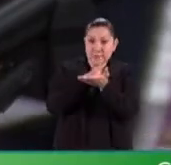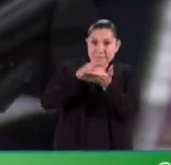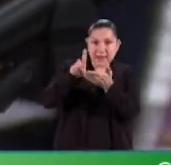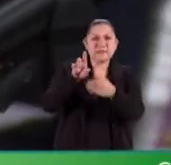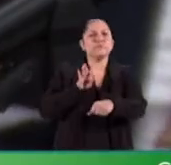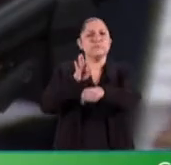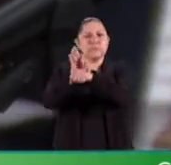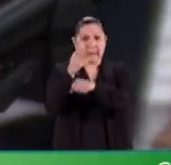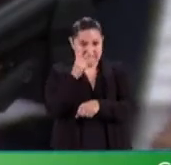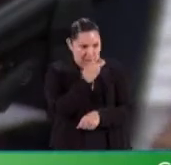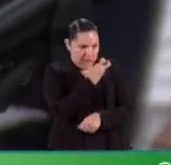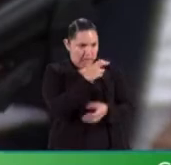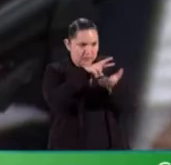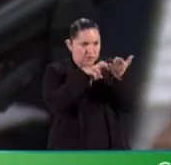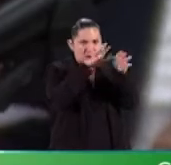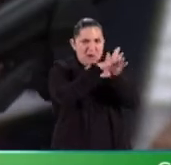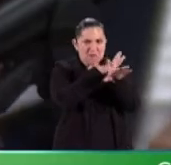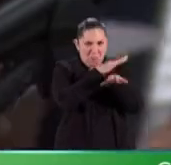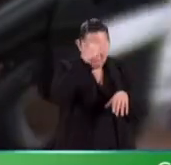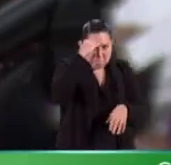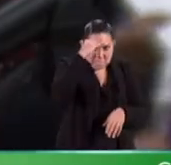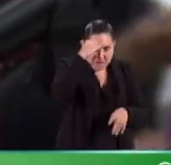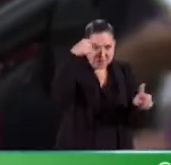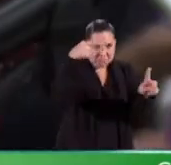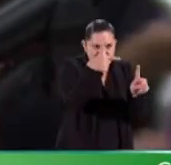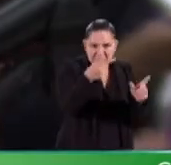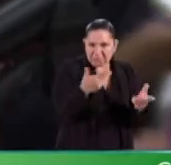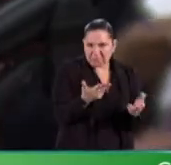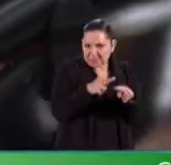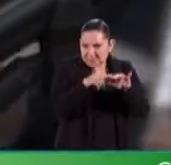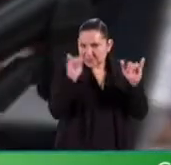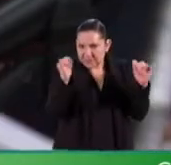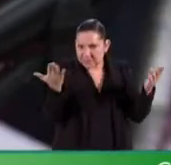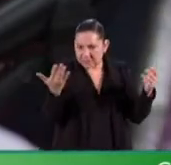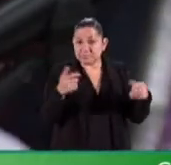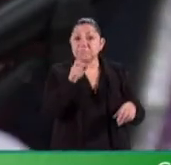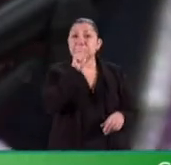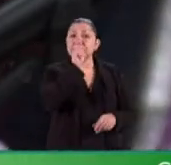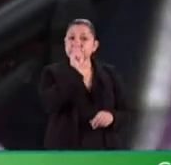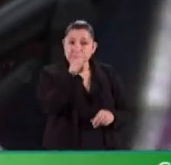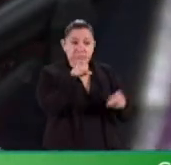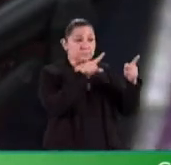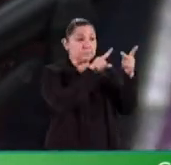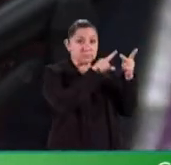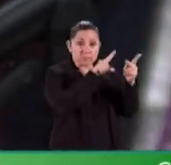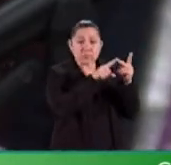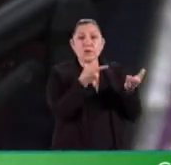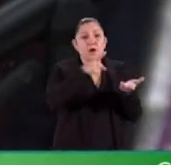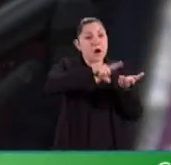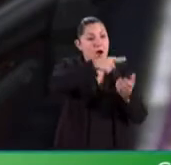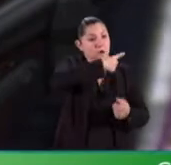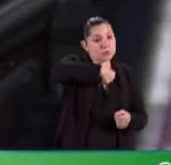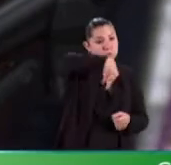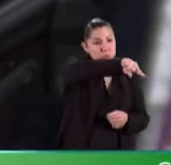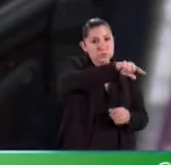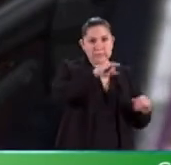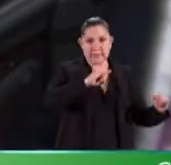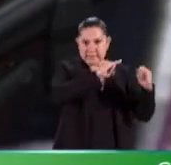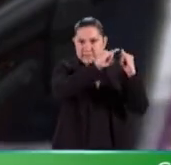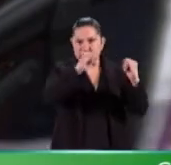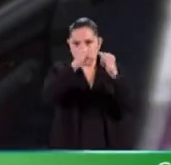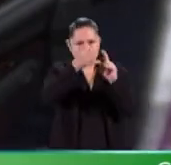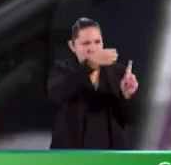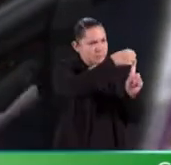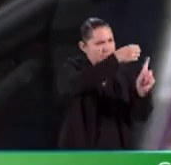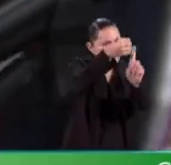principio. Segundo, se están creando mecanismos de alto riesgo para la estabilidad institucional y el funcionamiento